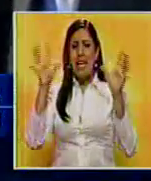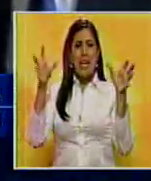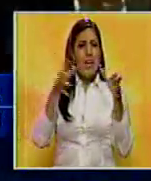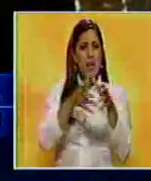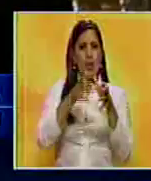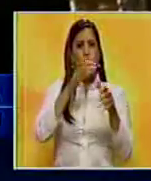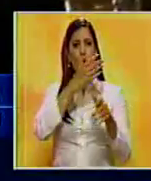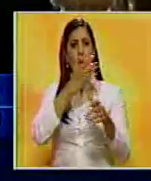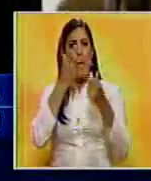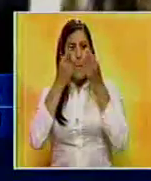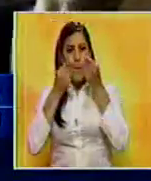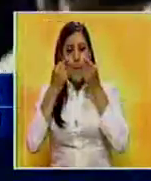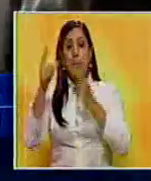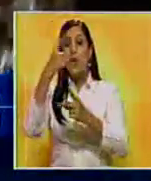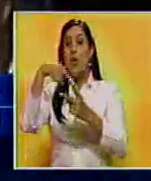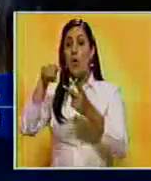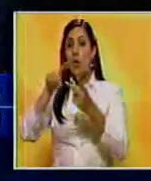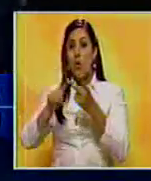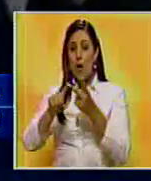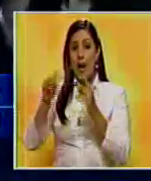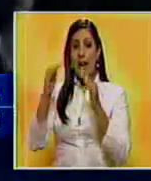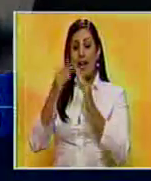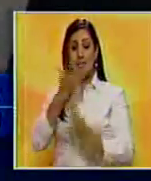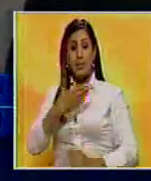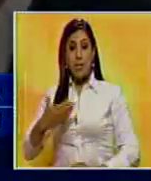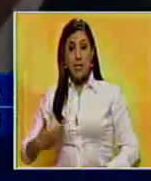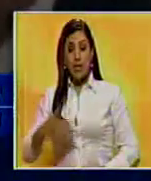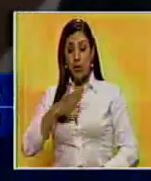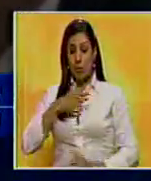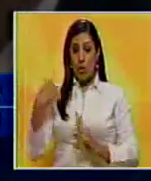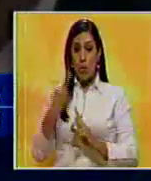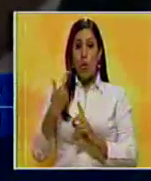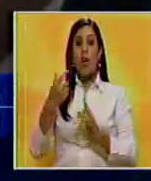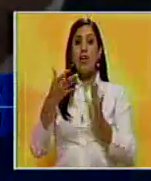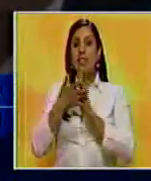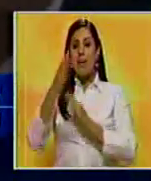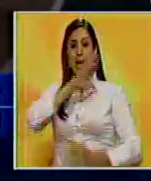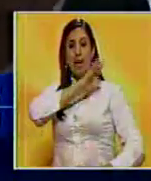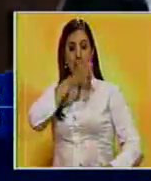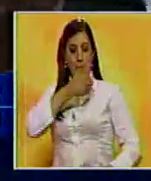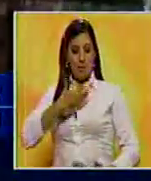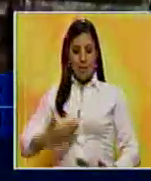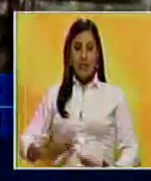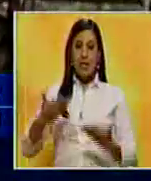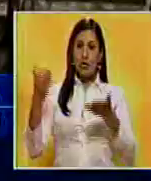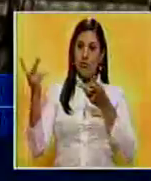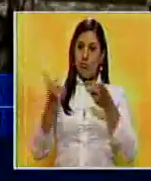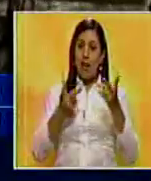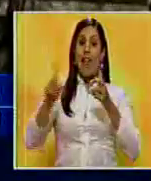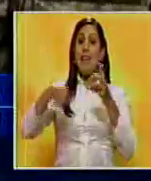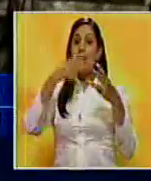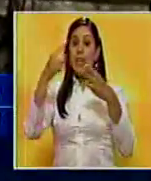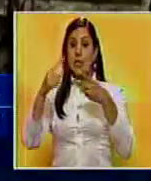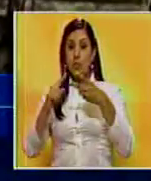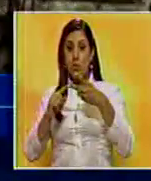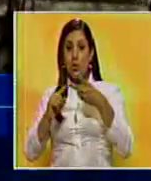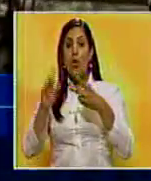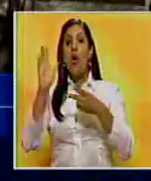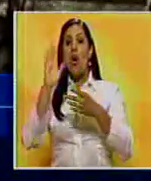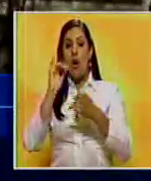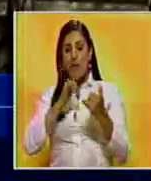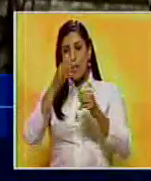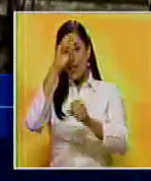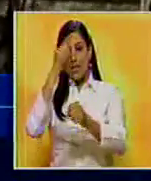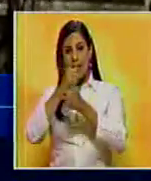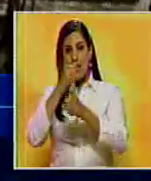reúne con el mandatario en el Palacio Nariño, la casa presidencial nuestra, en calidad de jefe de Estado del Vaticano, y después ya entra en su